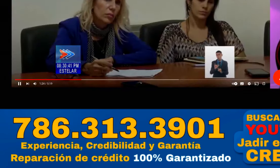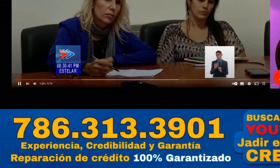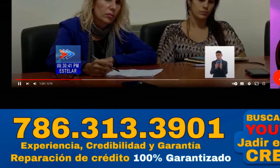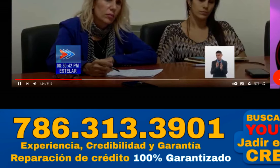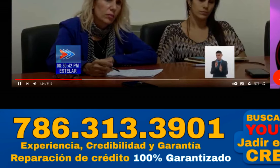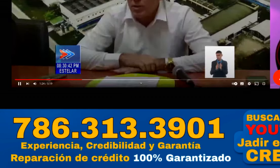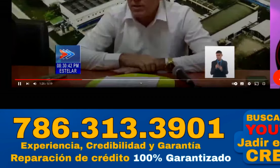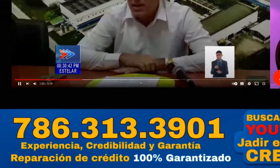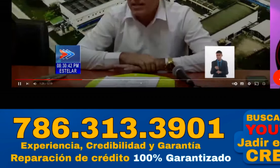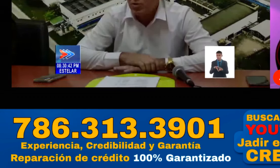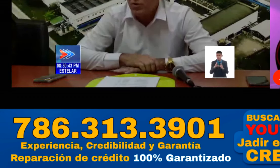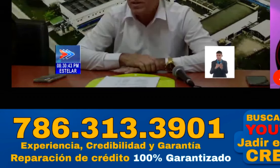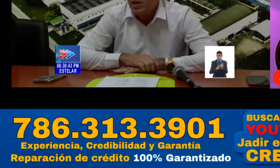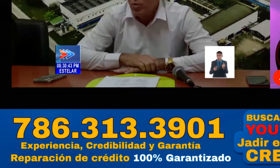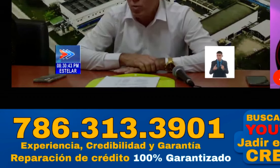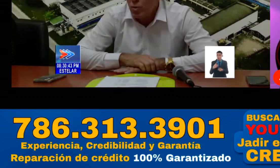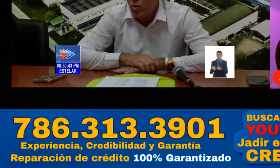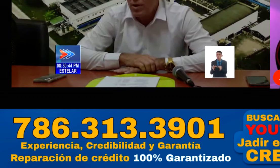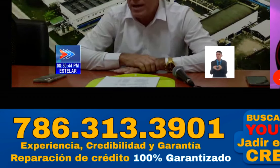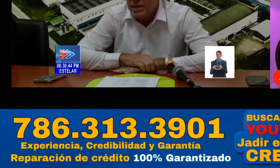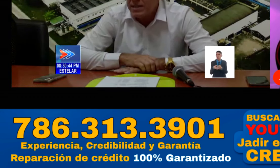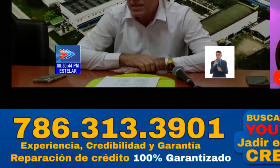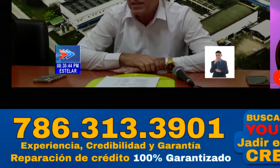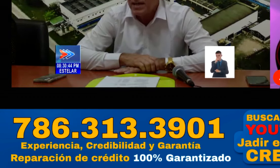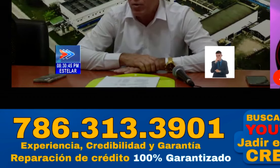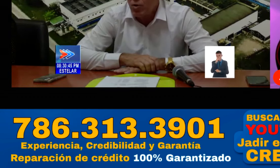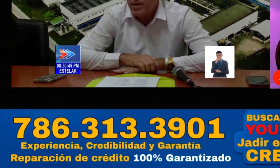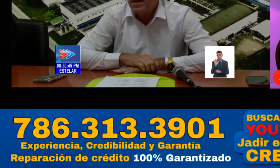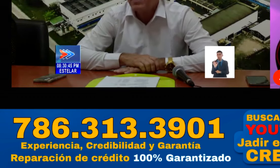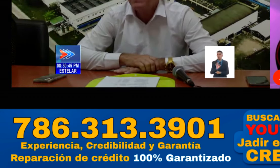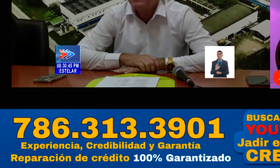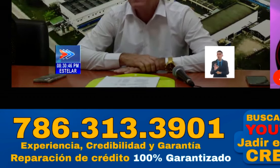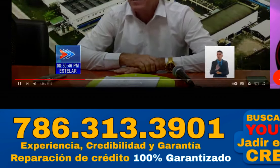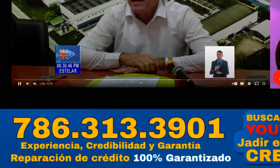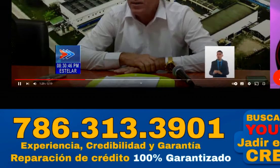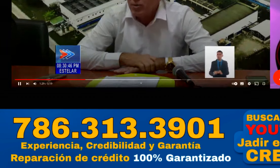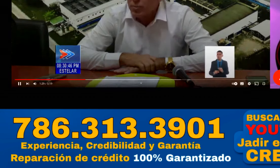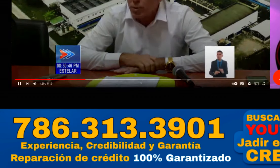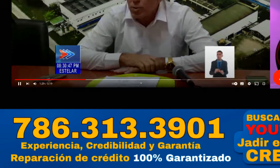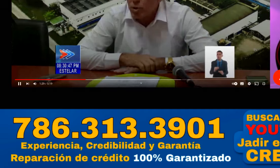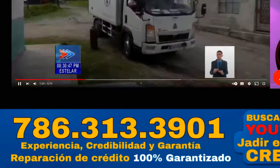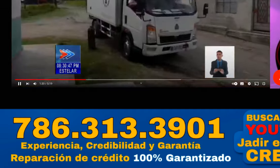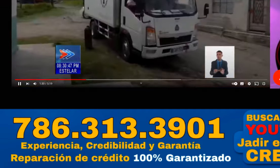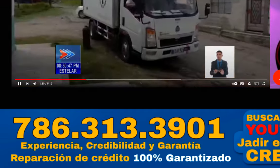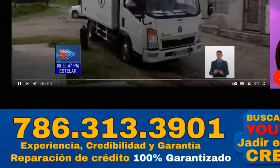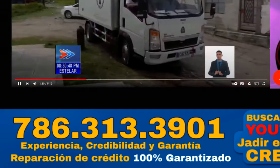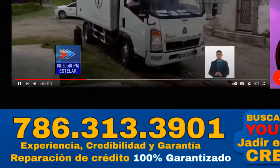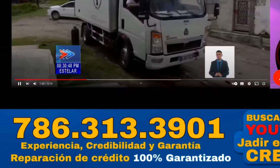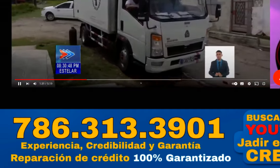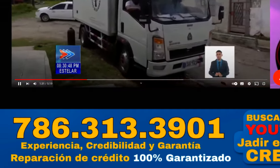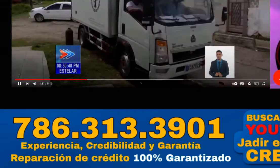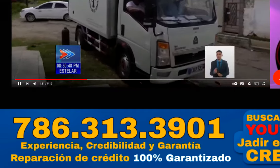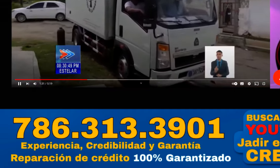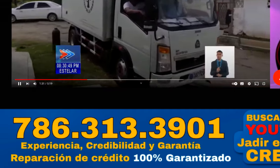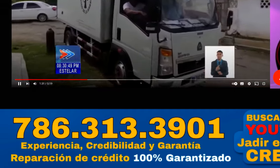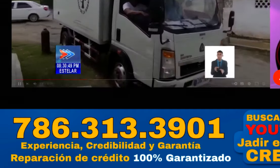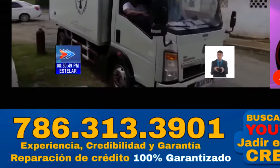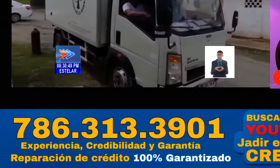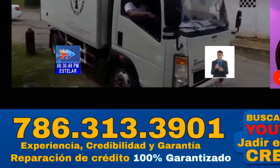en esas provincias del otro grupo de edades se viene ejecutando de manera estable con leche fluida. Nuestro equipo